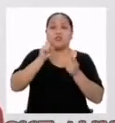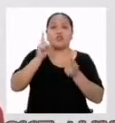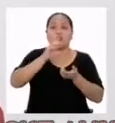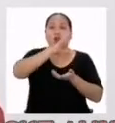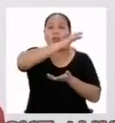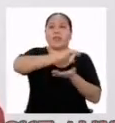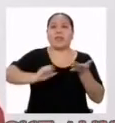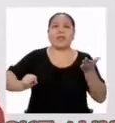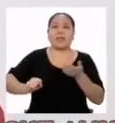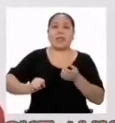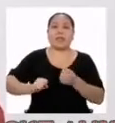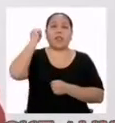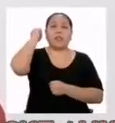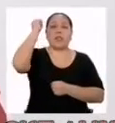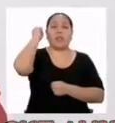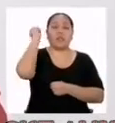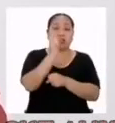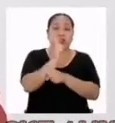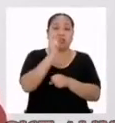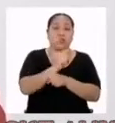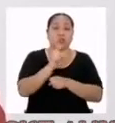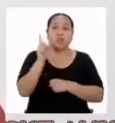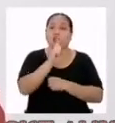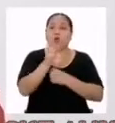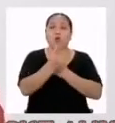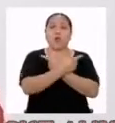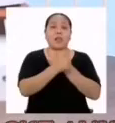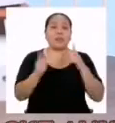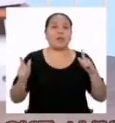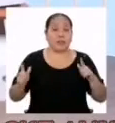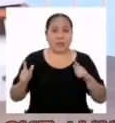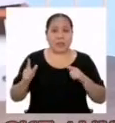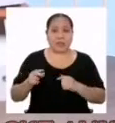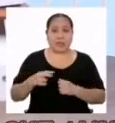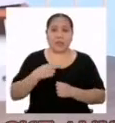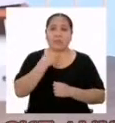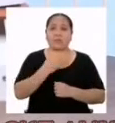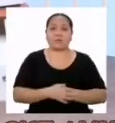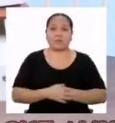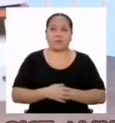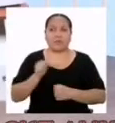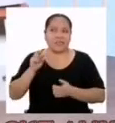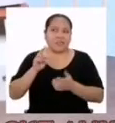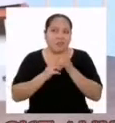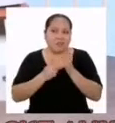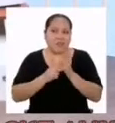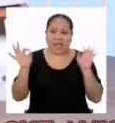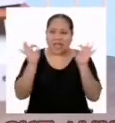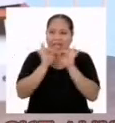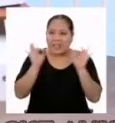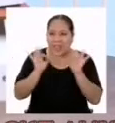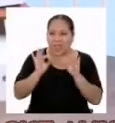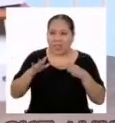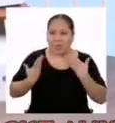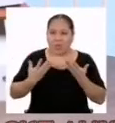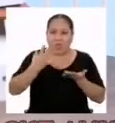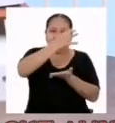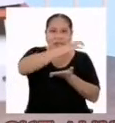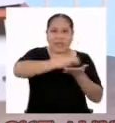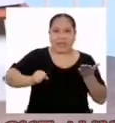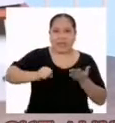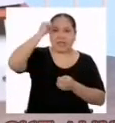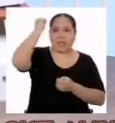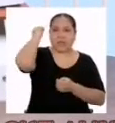el derecho a la educación ni a la libertad de expresión. Que nada ni nadie pueden borrar el derecho a la